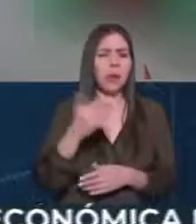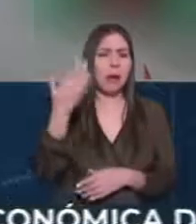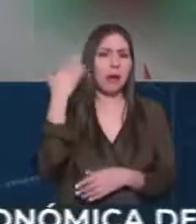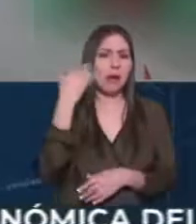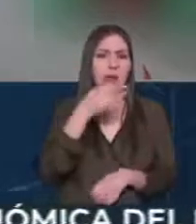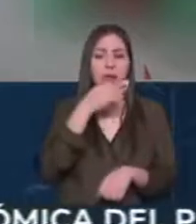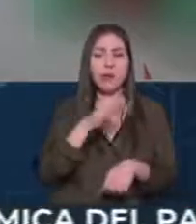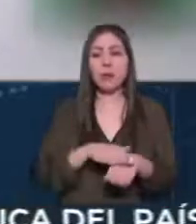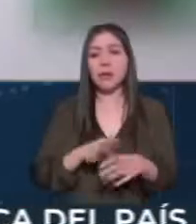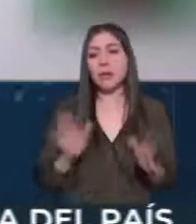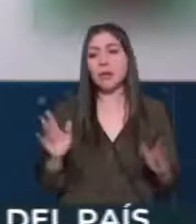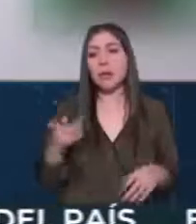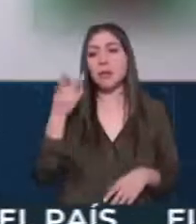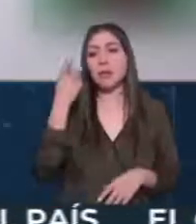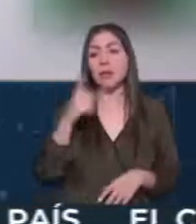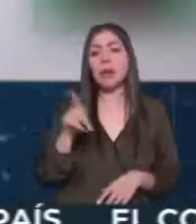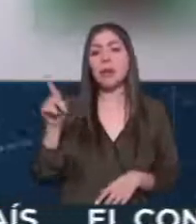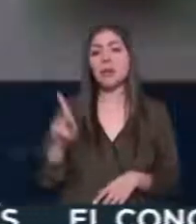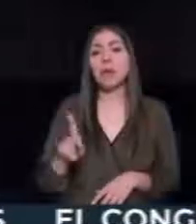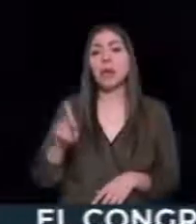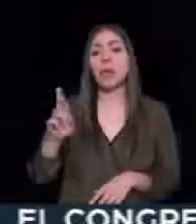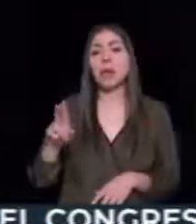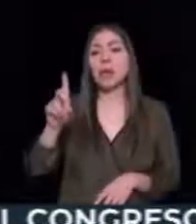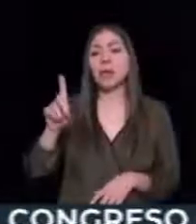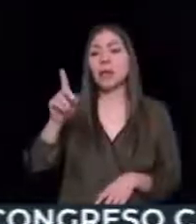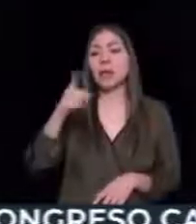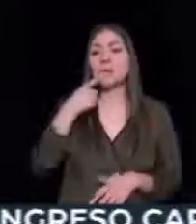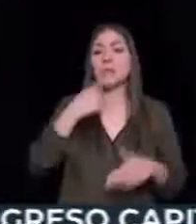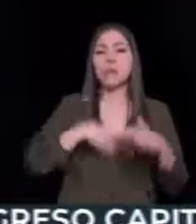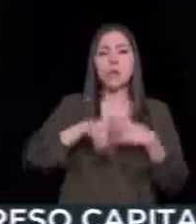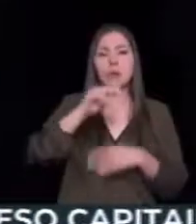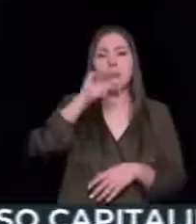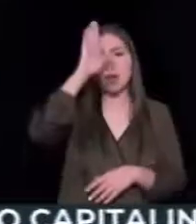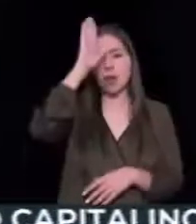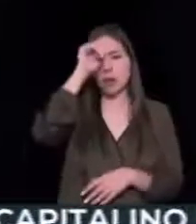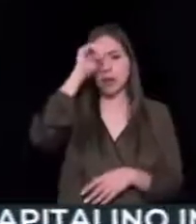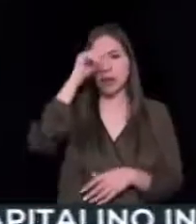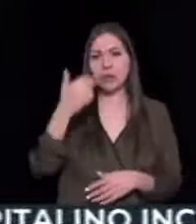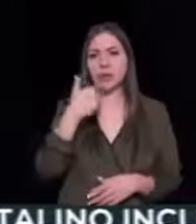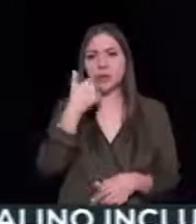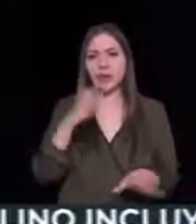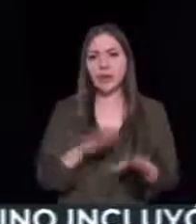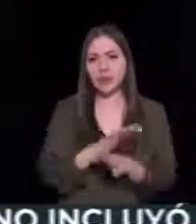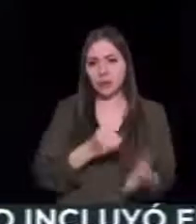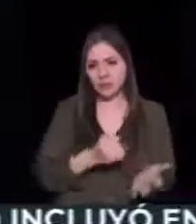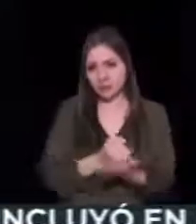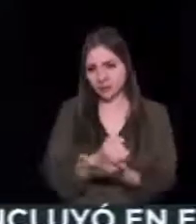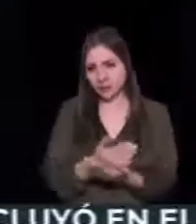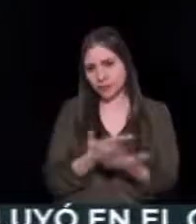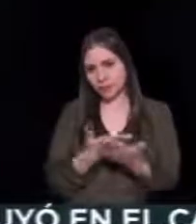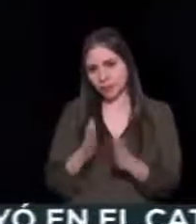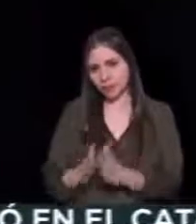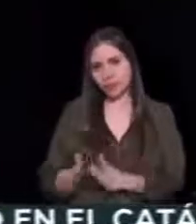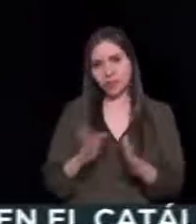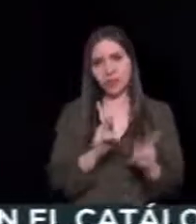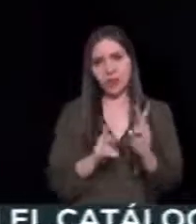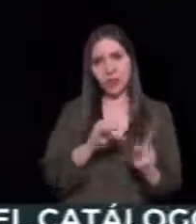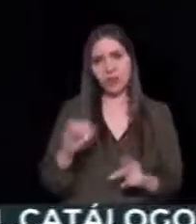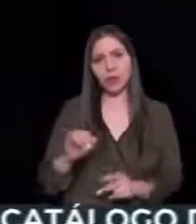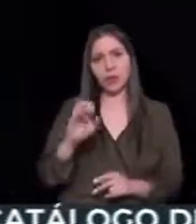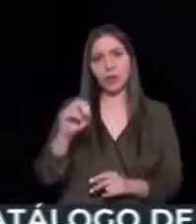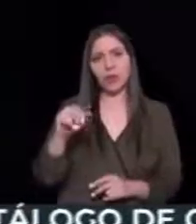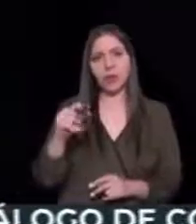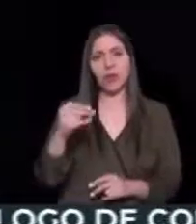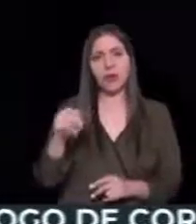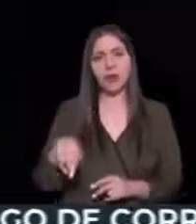bueno, fue impugnado por el PRD. Bueno, de todo esto que forma parte del clima electoral, vamos a hablar con Jonathan Pérez, que ya está